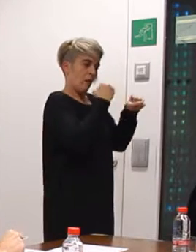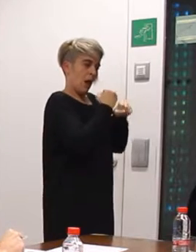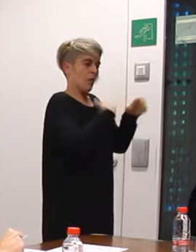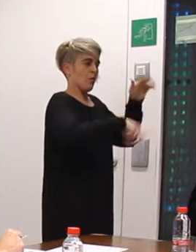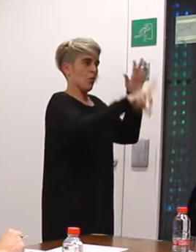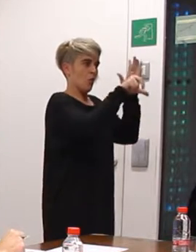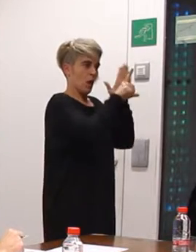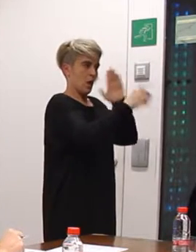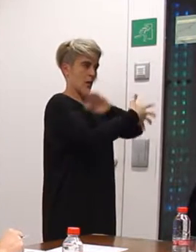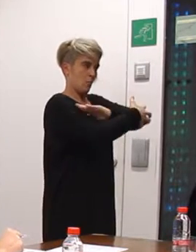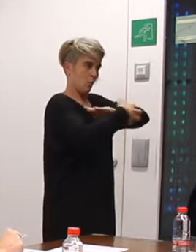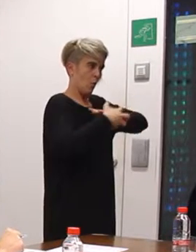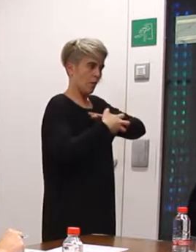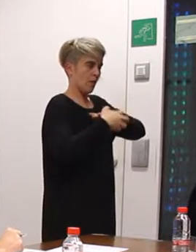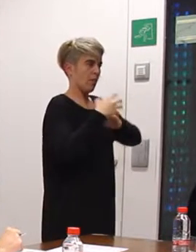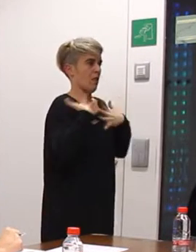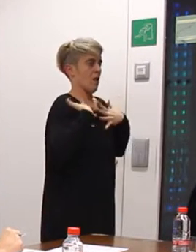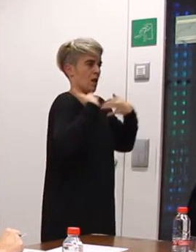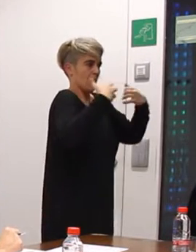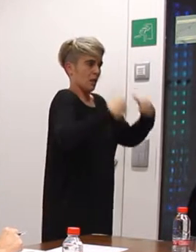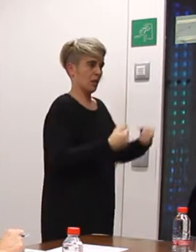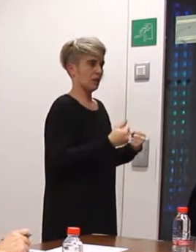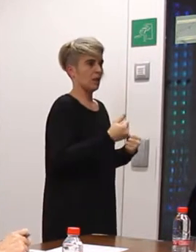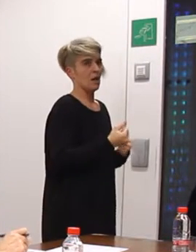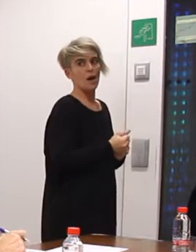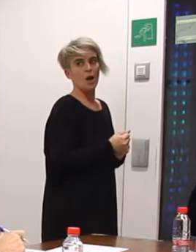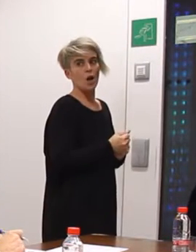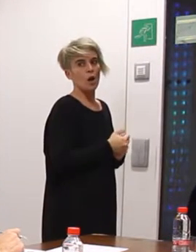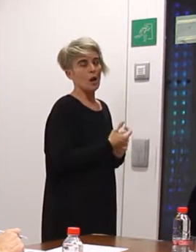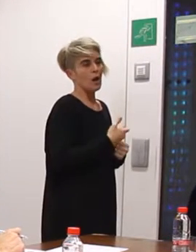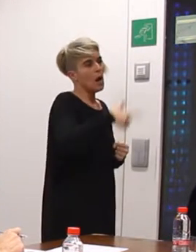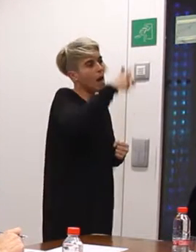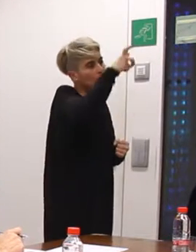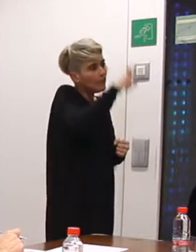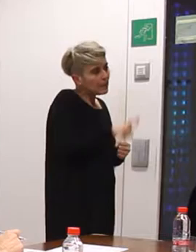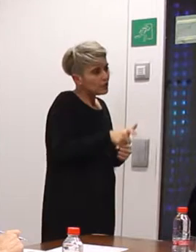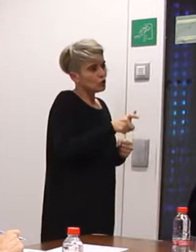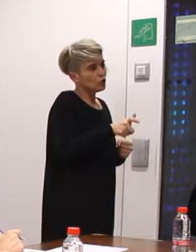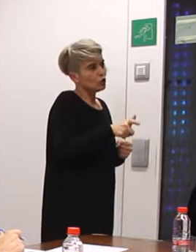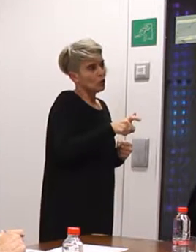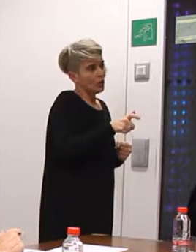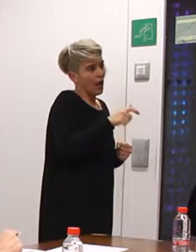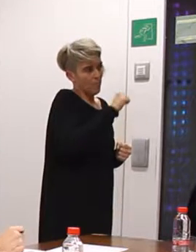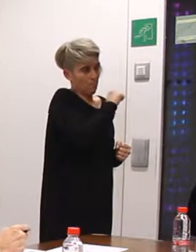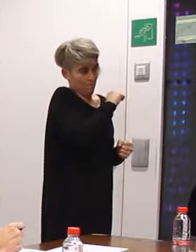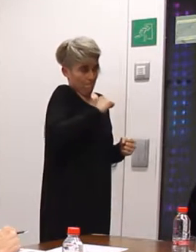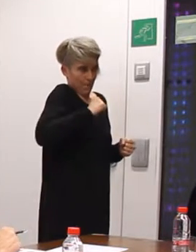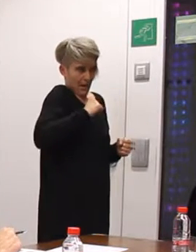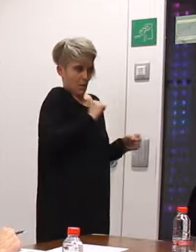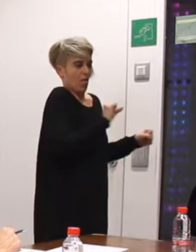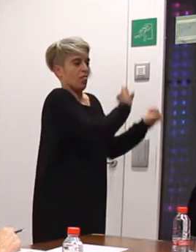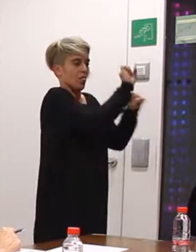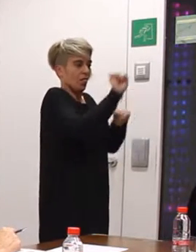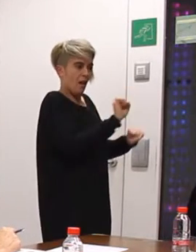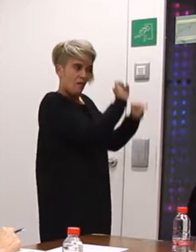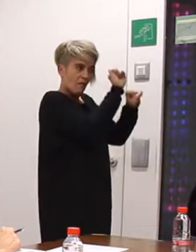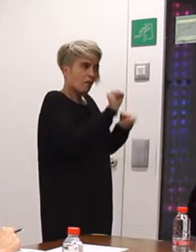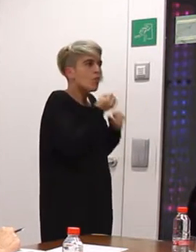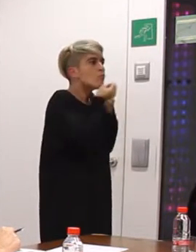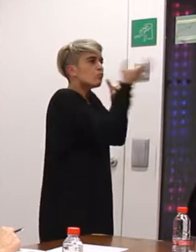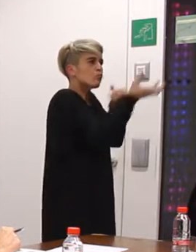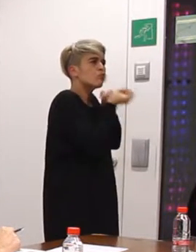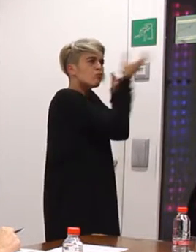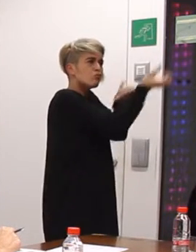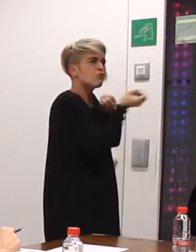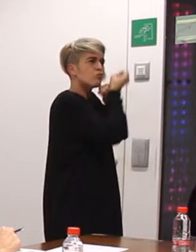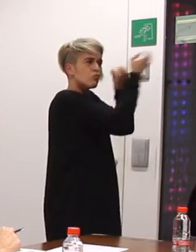energética. Es la persona, nosotros como colectivo, pero él particularmente hizo la defensa de esta ley en les Corts,